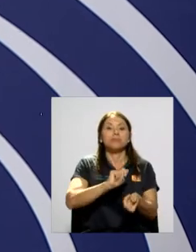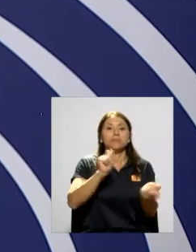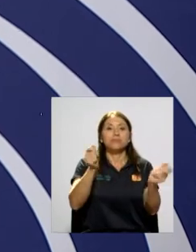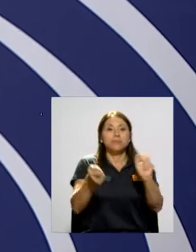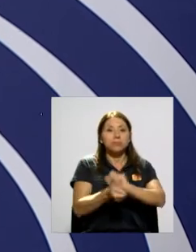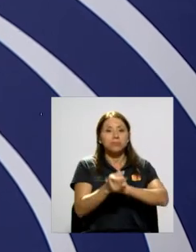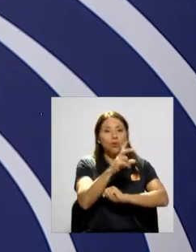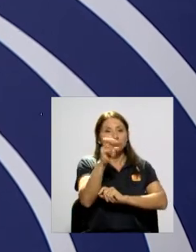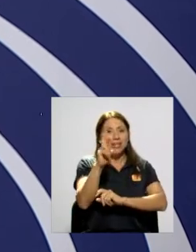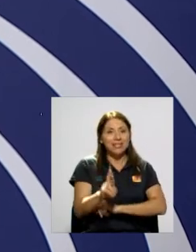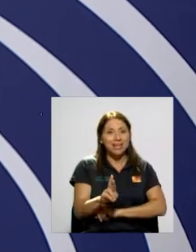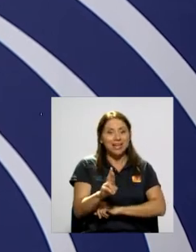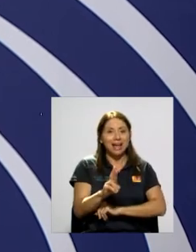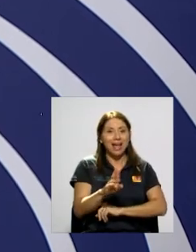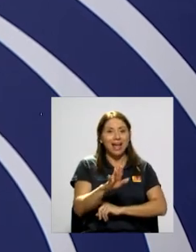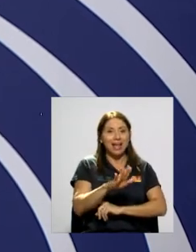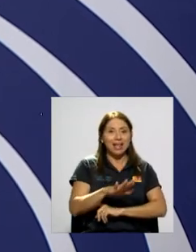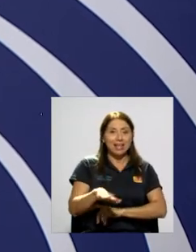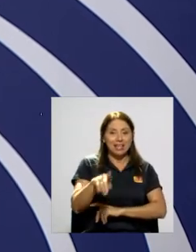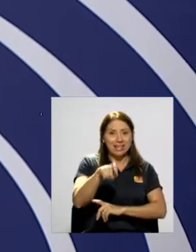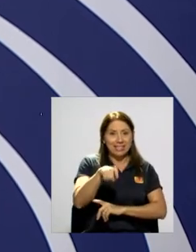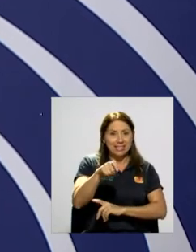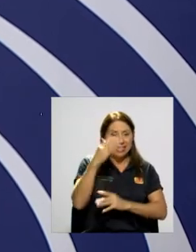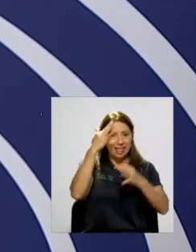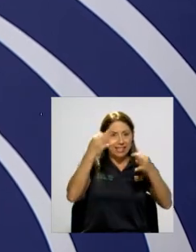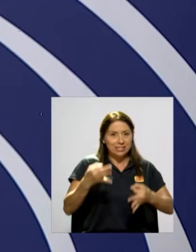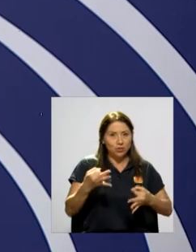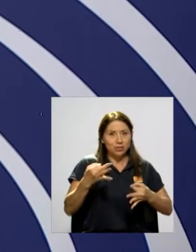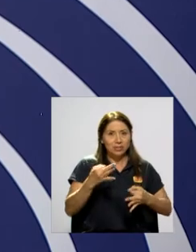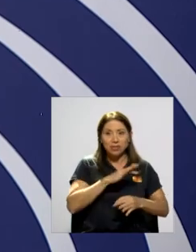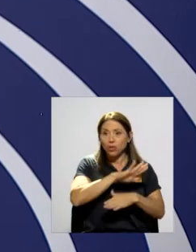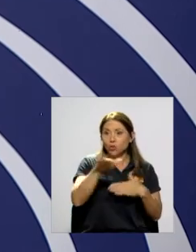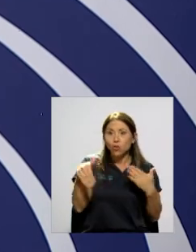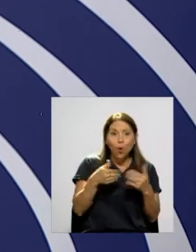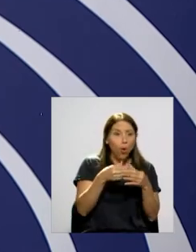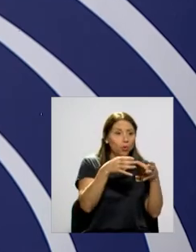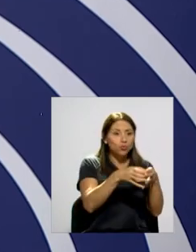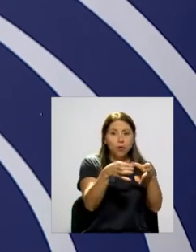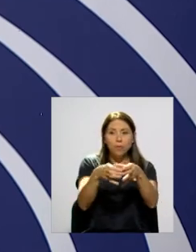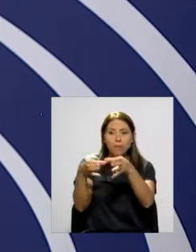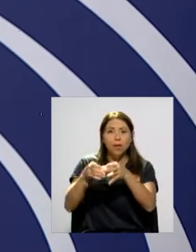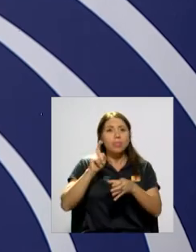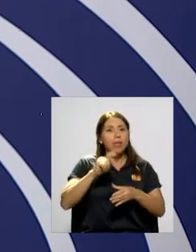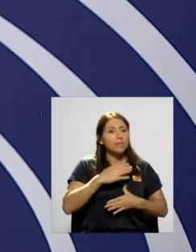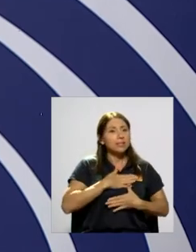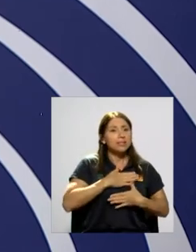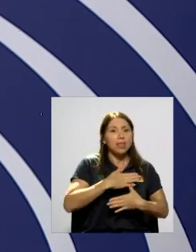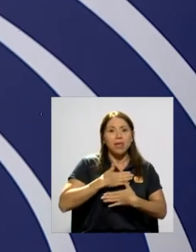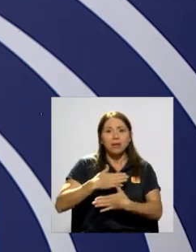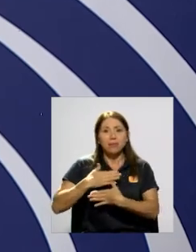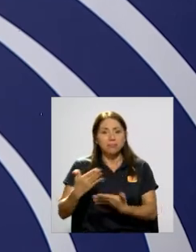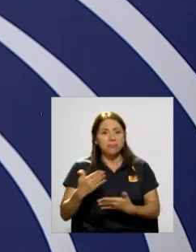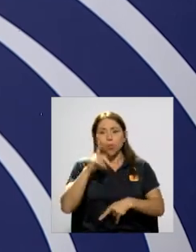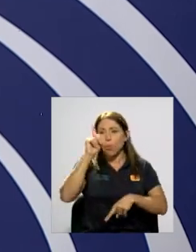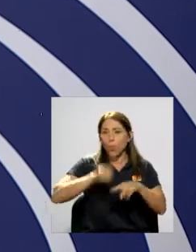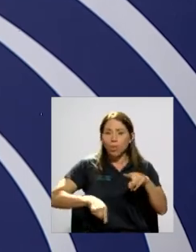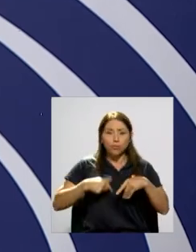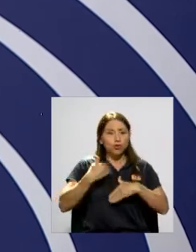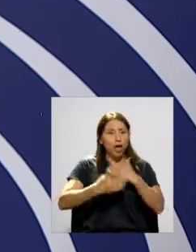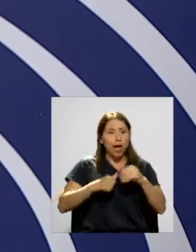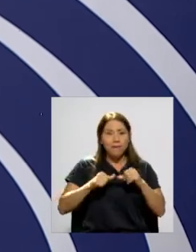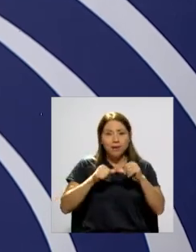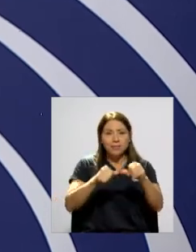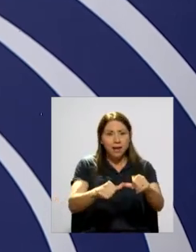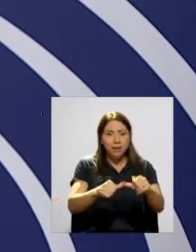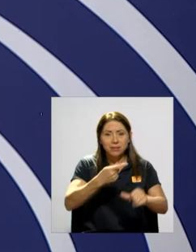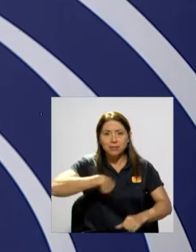Y entender que todos tienen que ceder. Todos tienen que ceder, o sea, no es posible avanzar en este país si no entendemos que